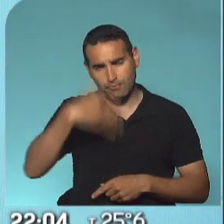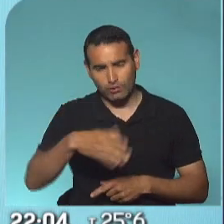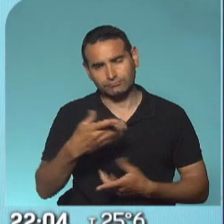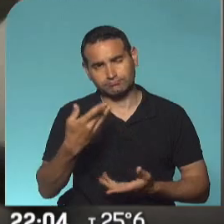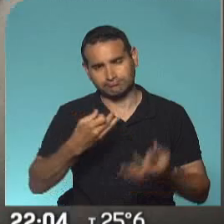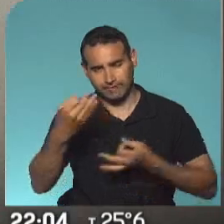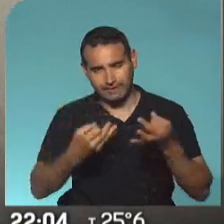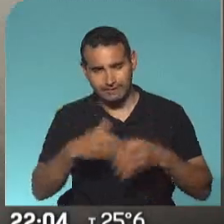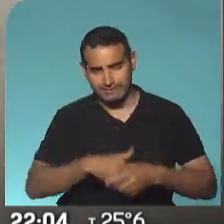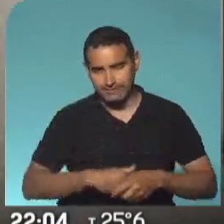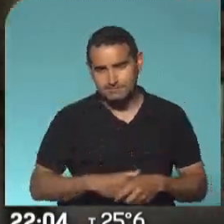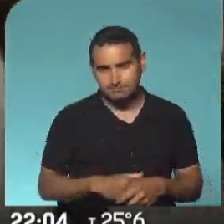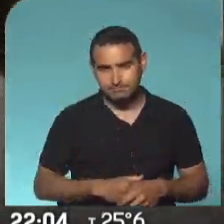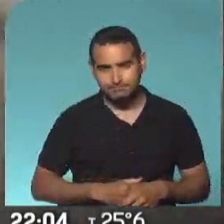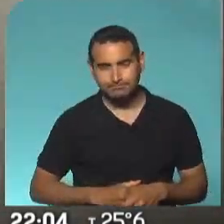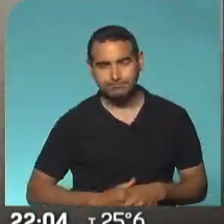analizamos.